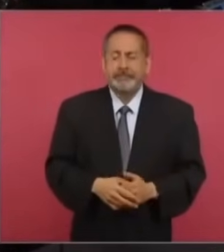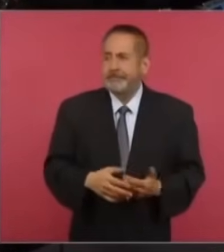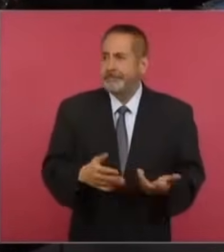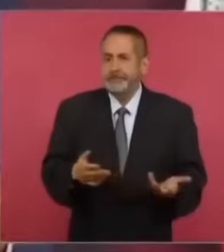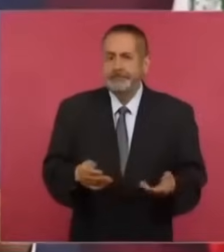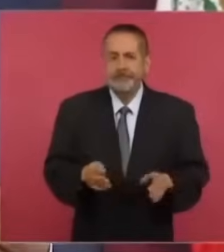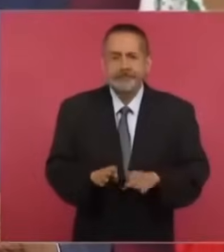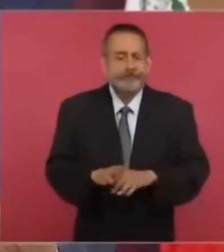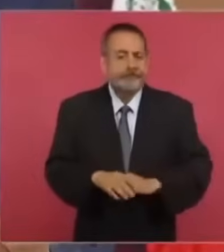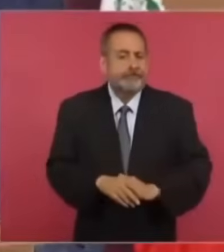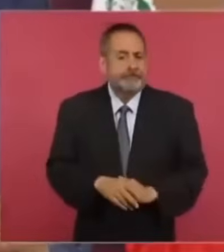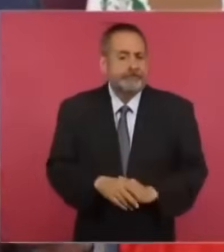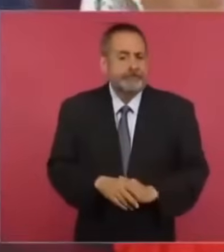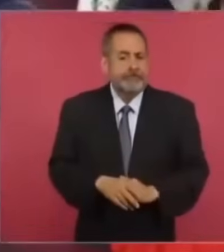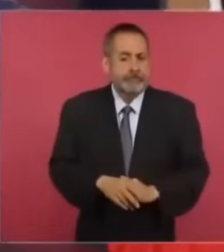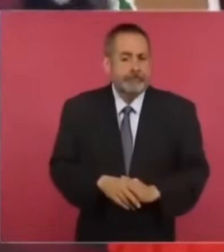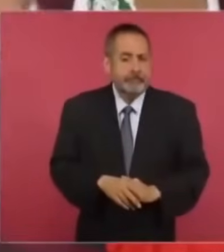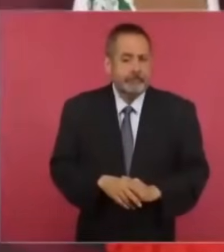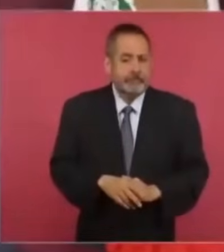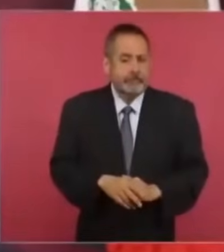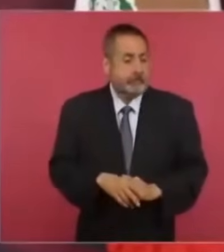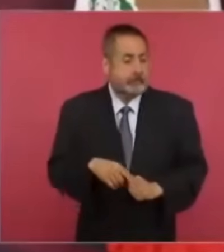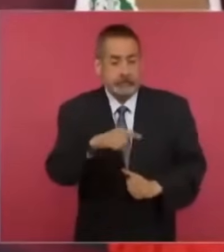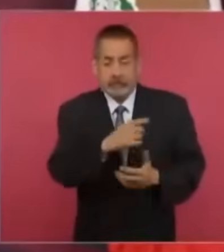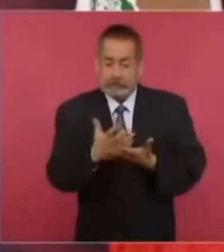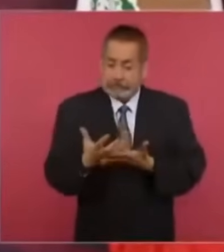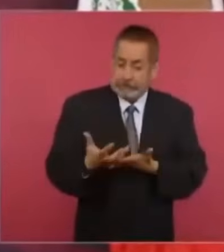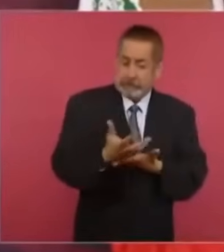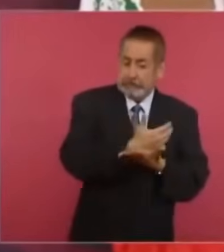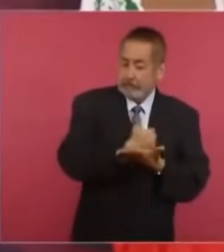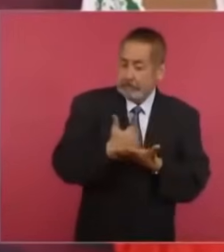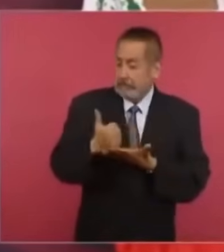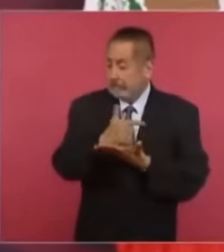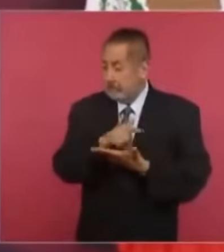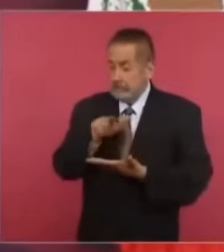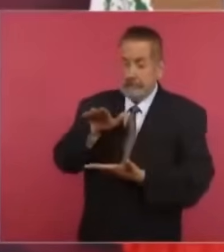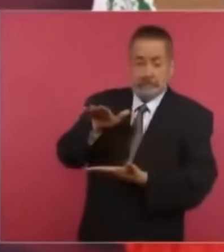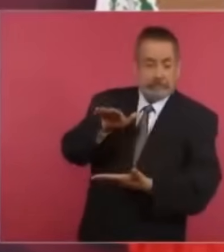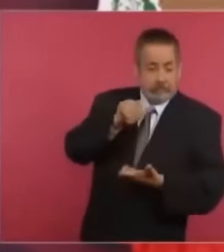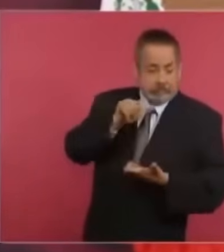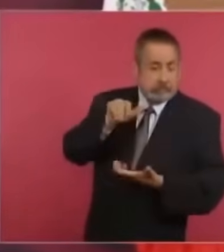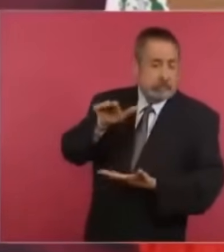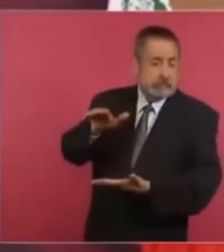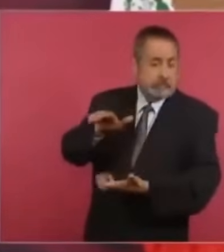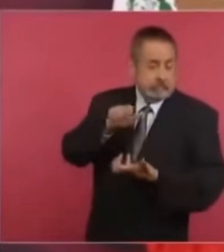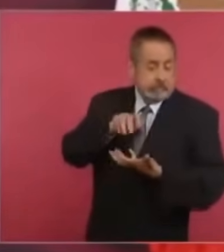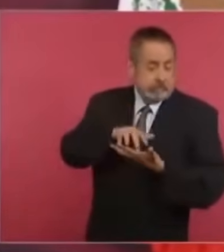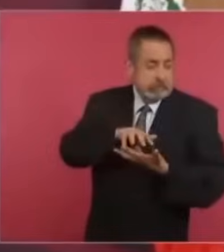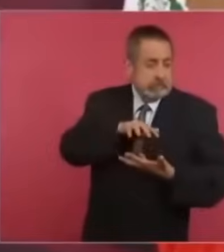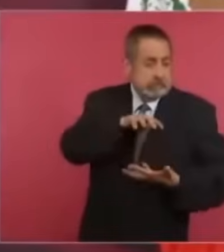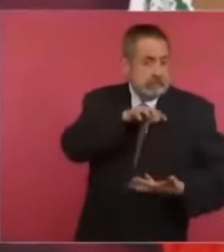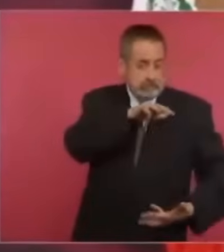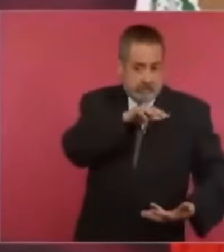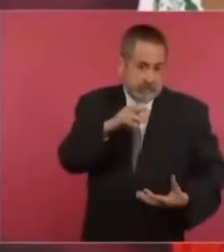además de todo lo que reciben, porque habría que ver